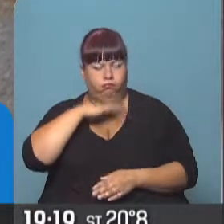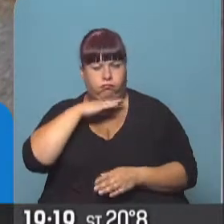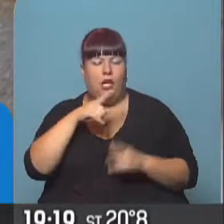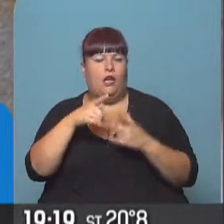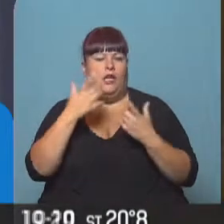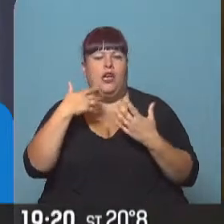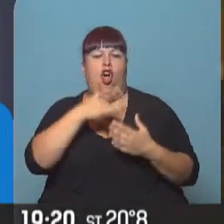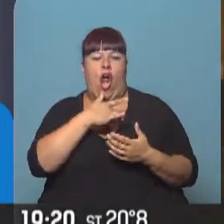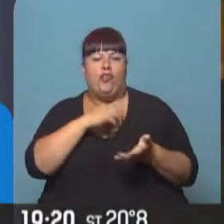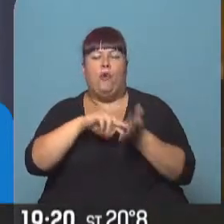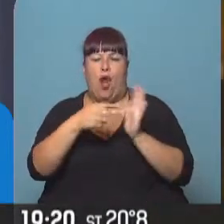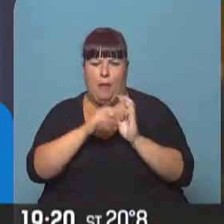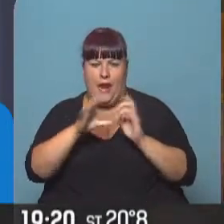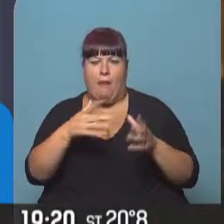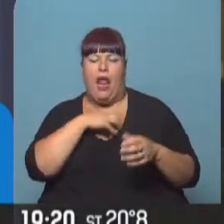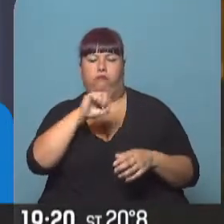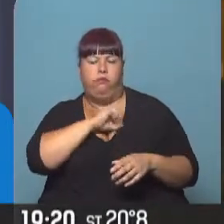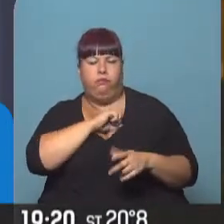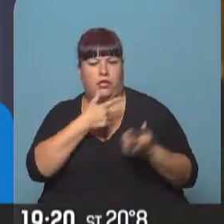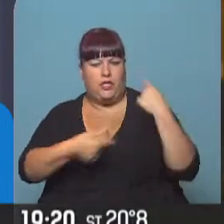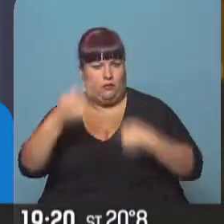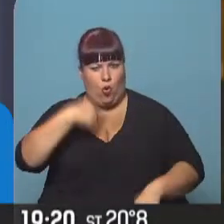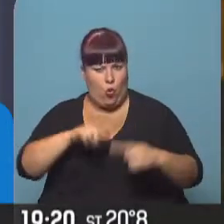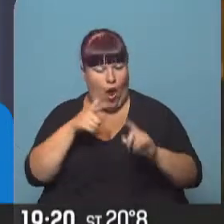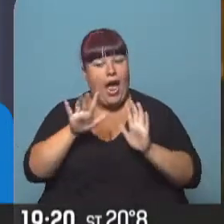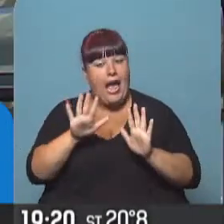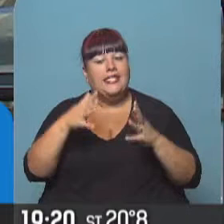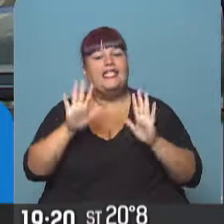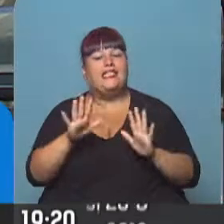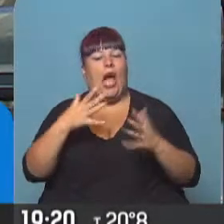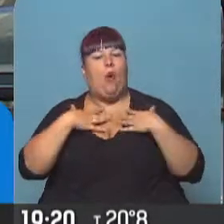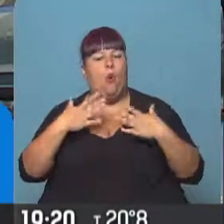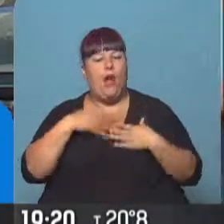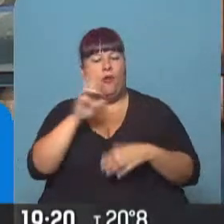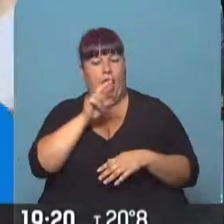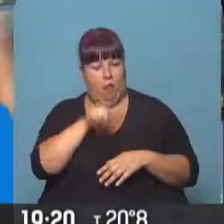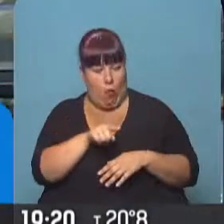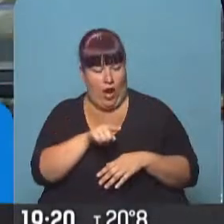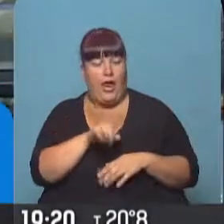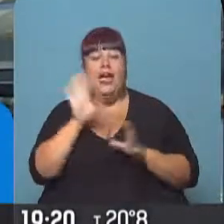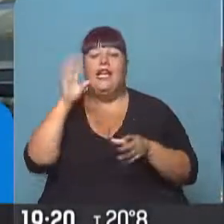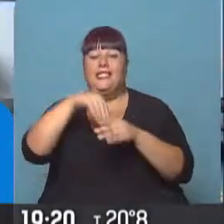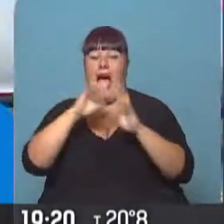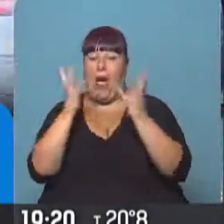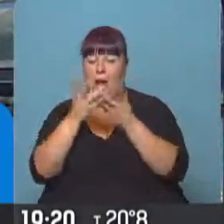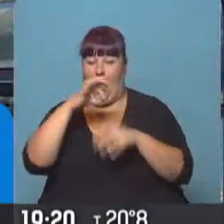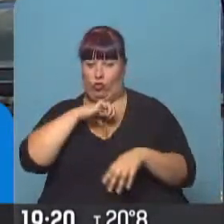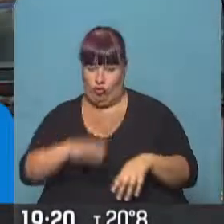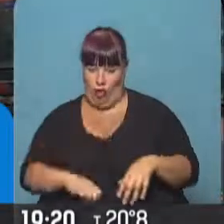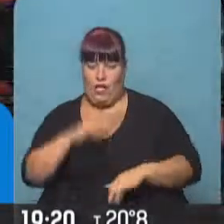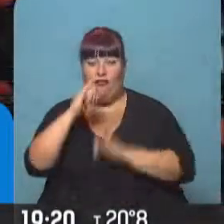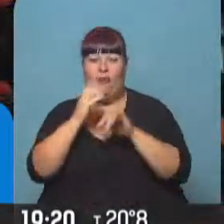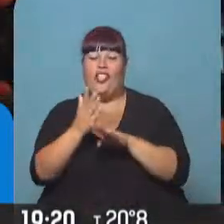corazón con serias complicaciones para bombear sangre, así habrían encontrado el organismo de Débora, quienes participaron de la autopsia según